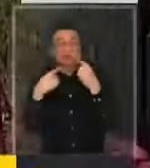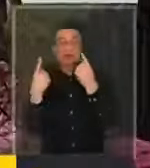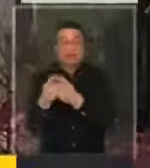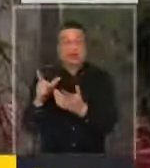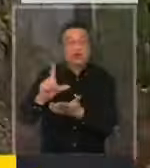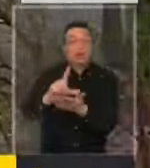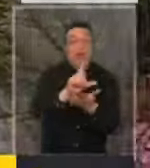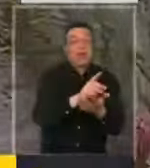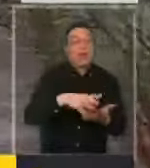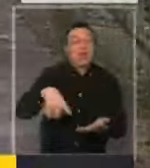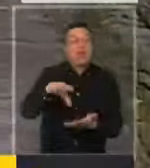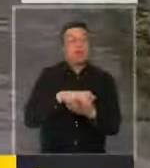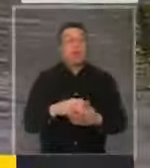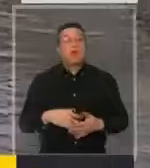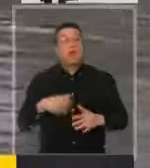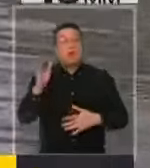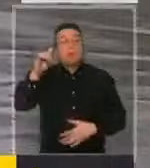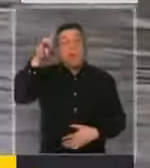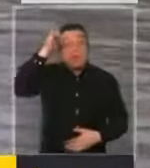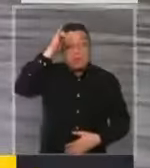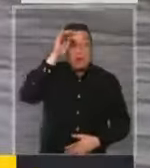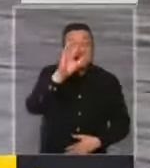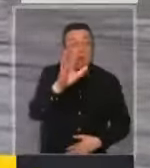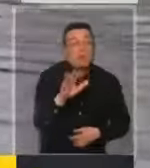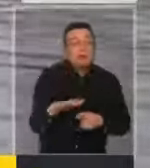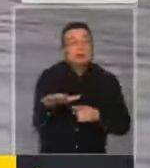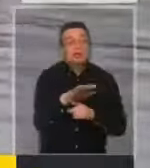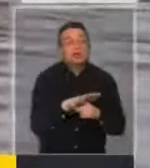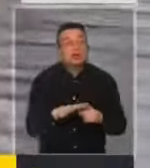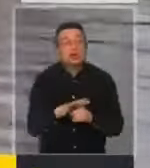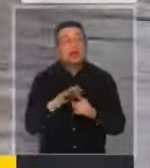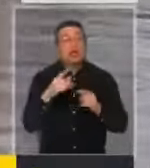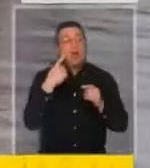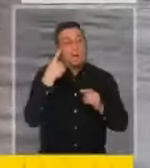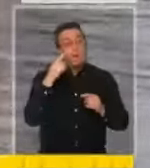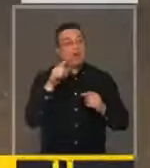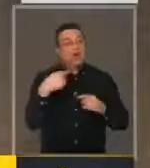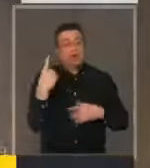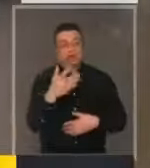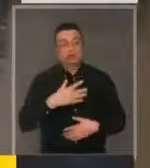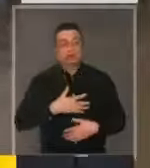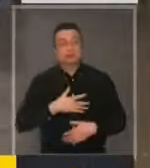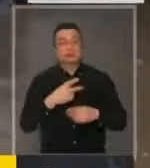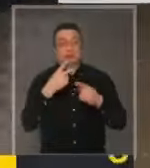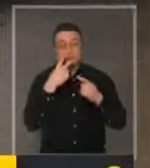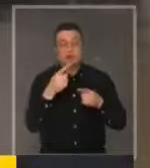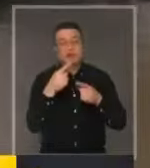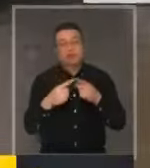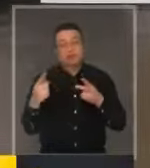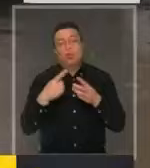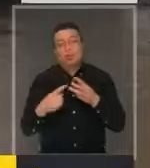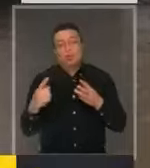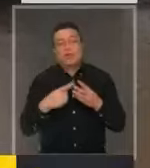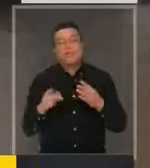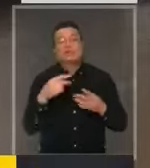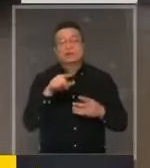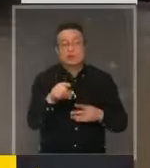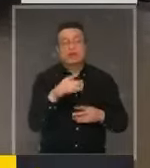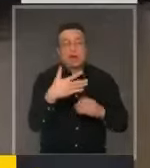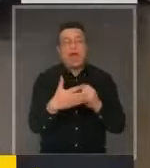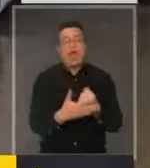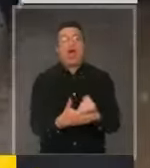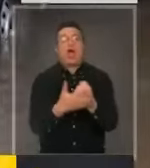comuna. Alcalde, perdón lo puntual de la situación, pero nos encontramos con esto, como muchas veces nos pasa, y nos enfocamos en la ayuda y que